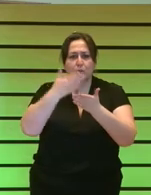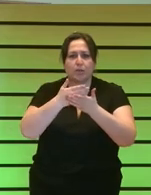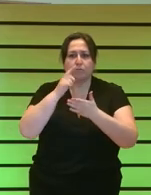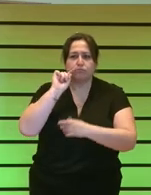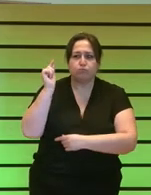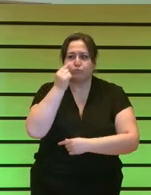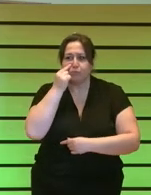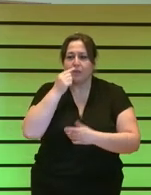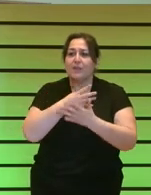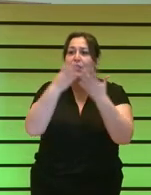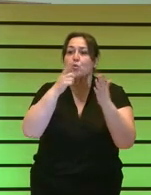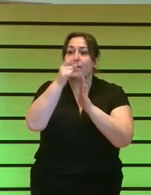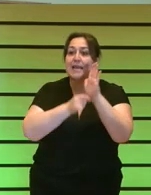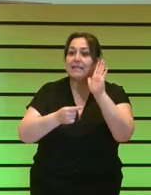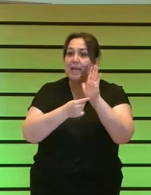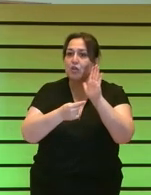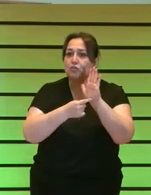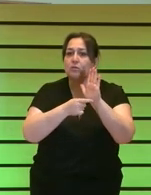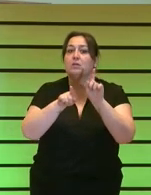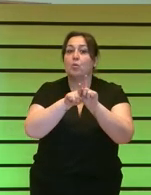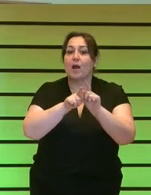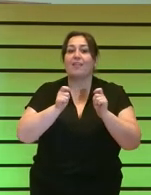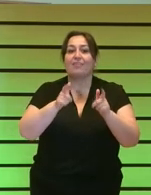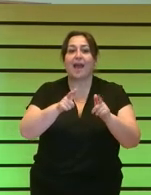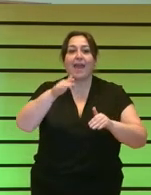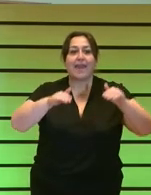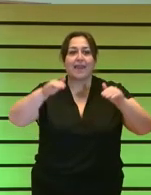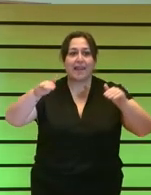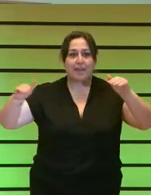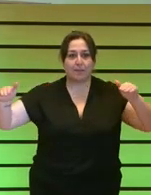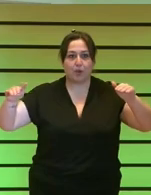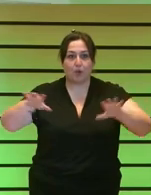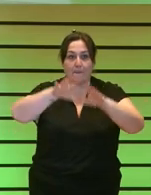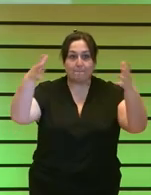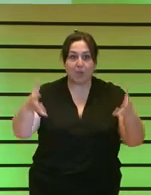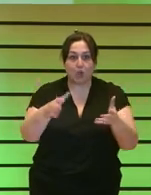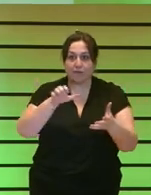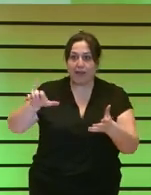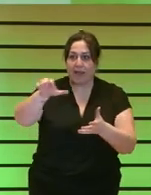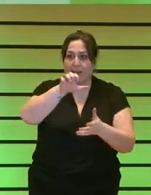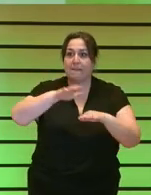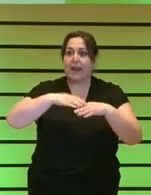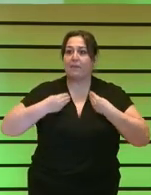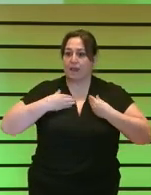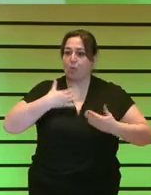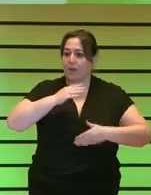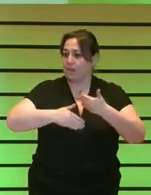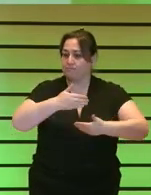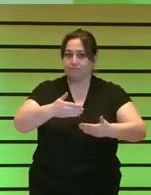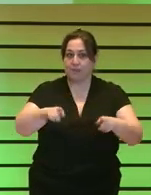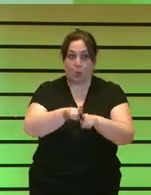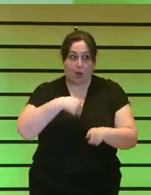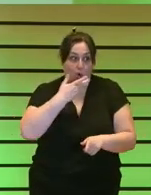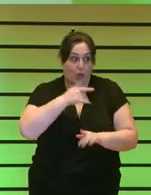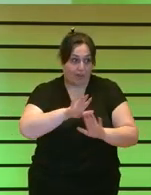que de alguna forma son los que mantienen el equilibrio en la biosfera para que la vida siga siendo posible tal como la conocemos porque va